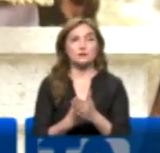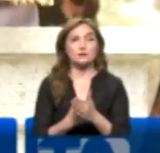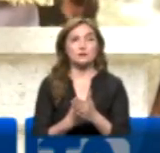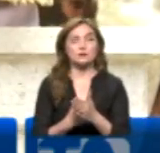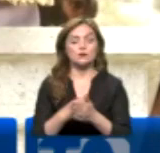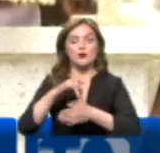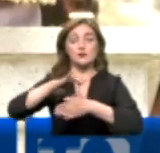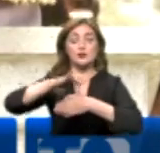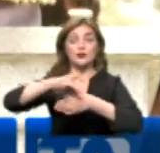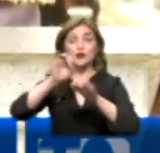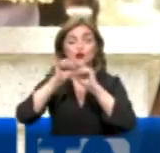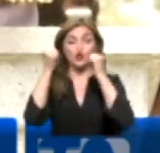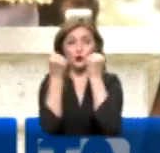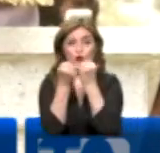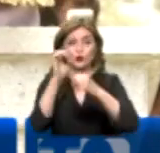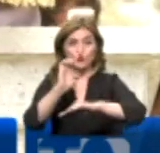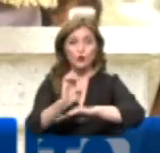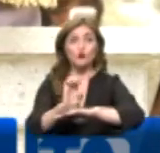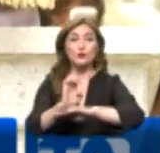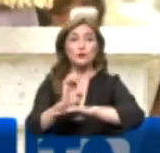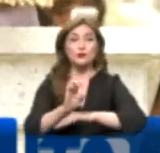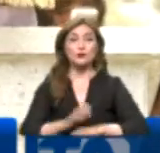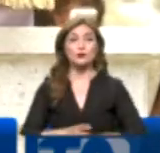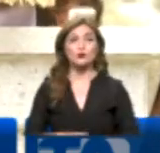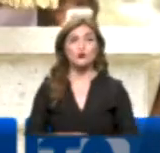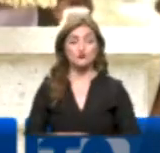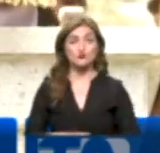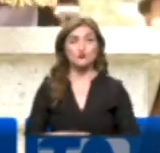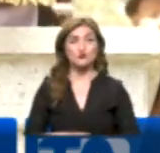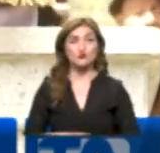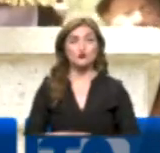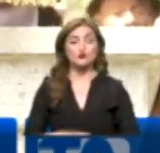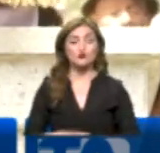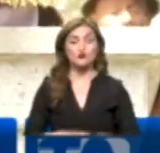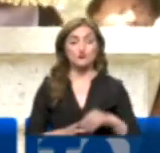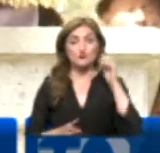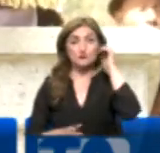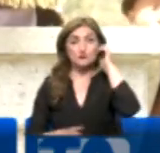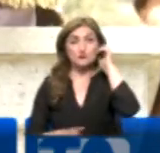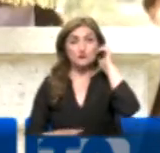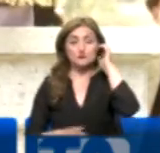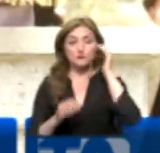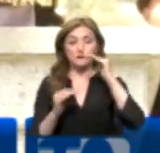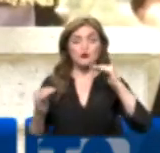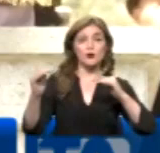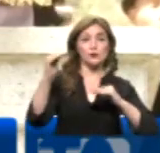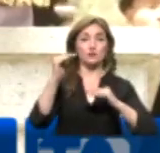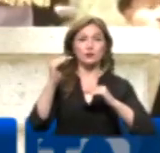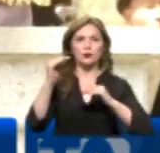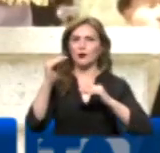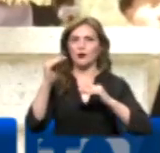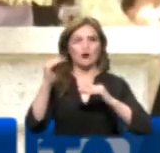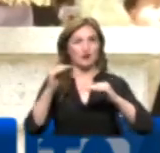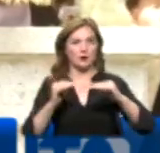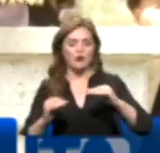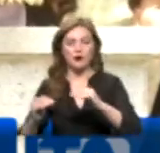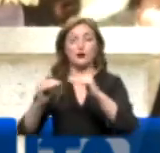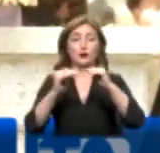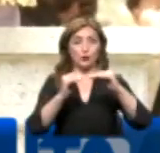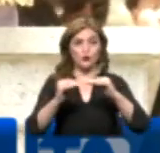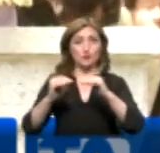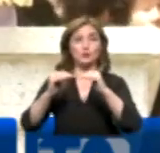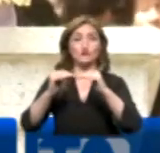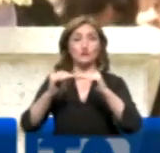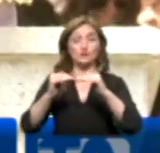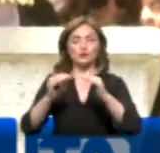amenazas que asolan a la sociedad ecuatoriana no se den en un escenario desigual. Es vital que se